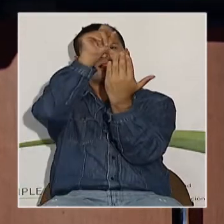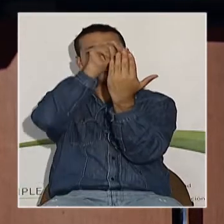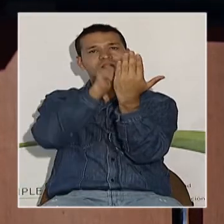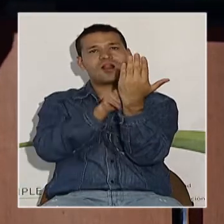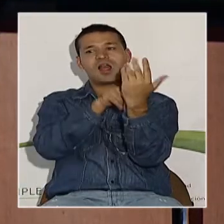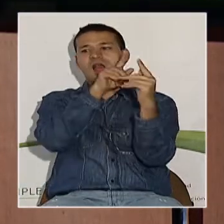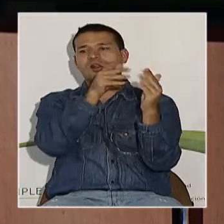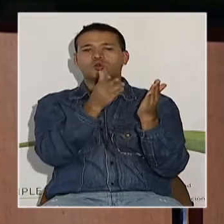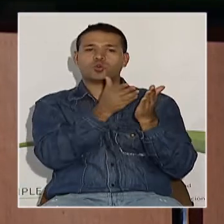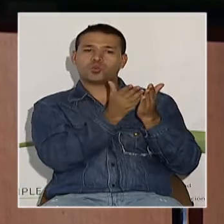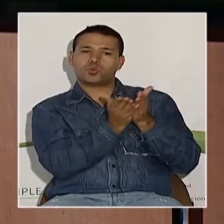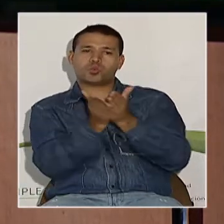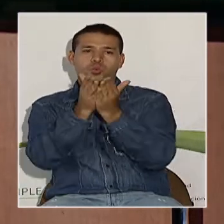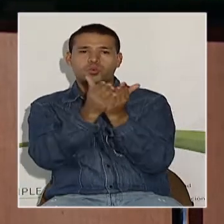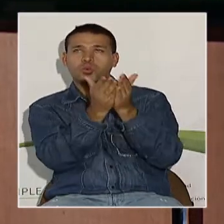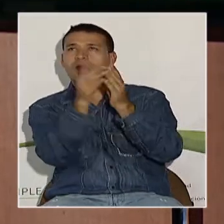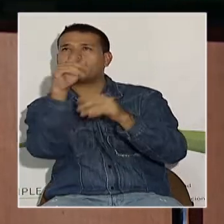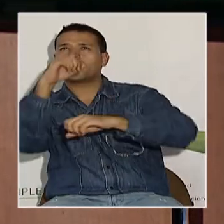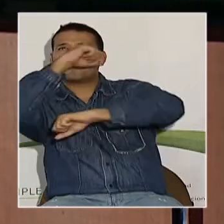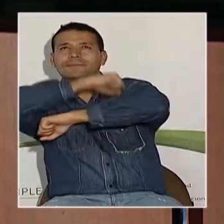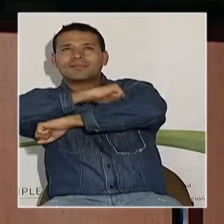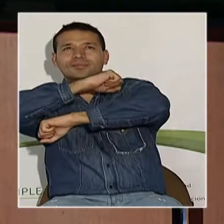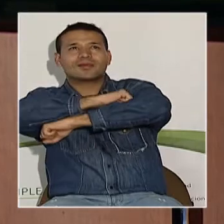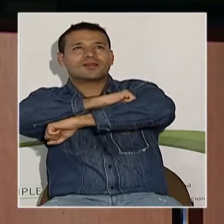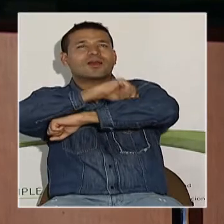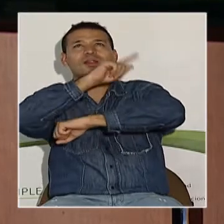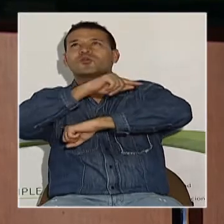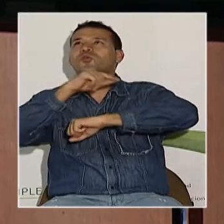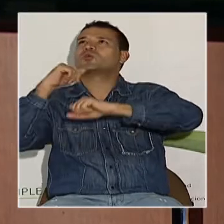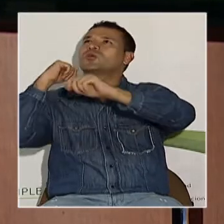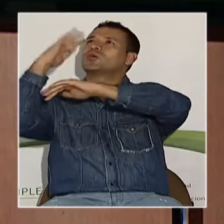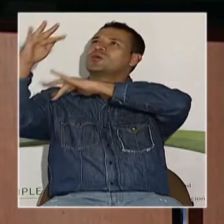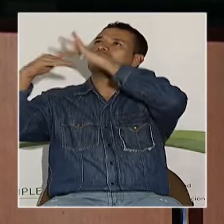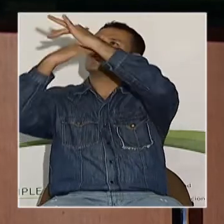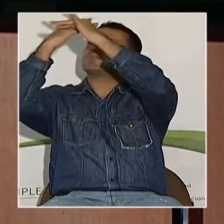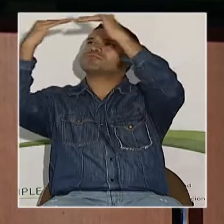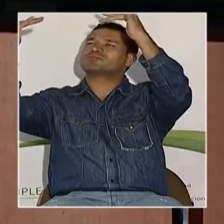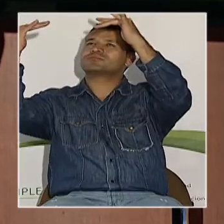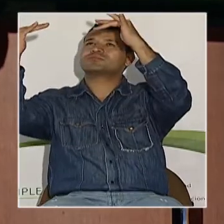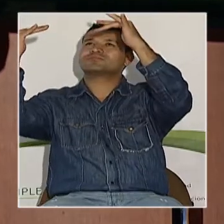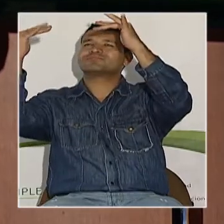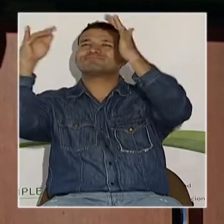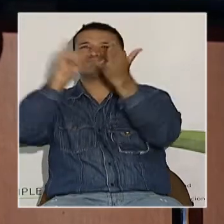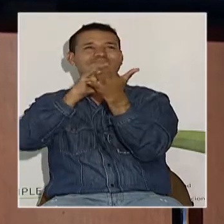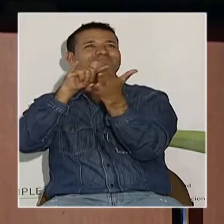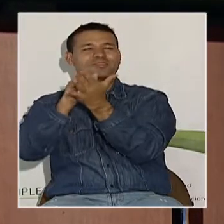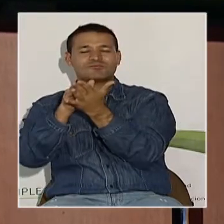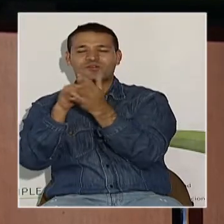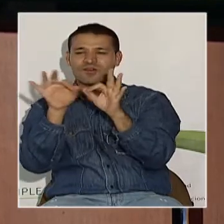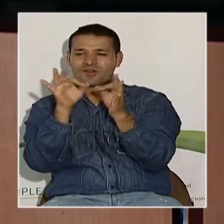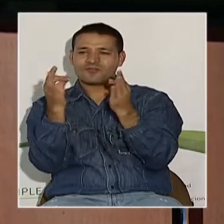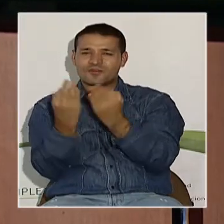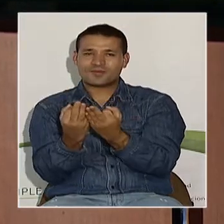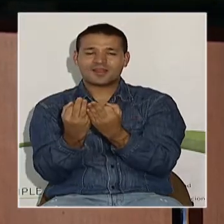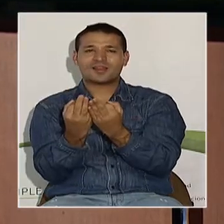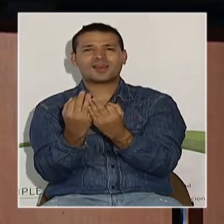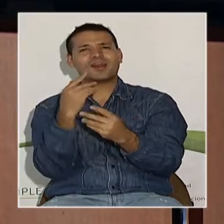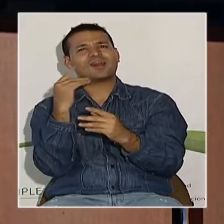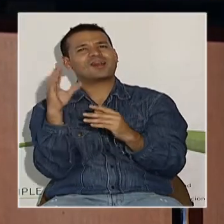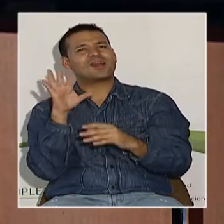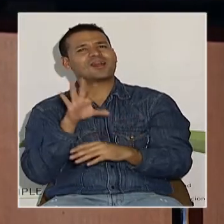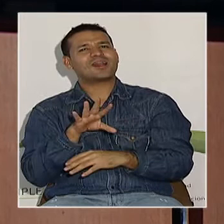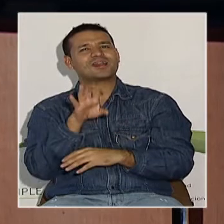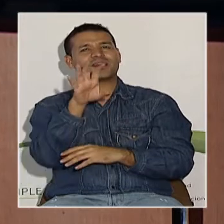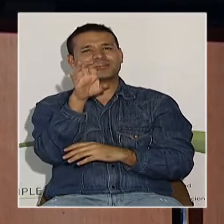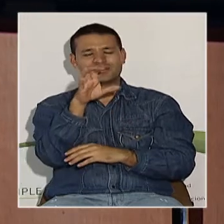que puentes, algunos ven ventanas, otros ven más nubes. Cuando un paciente se enfrenta, o un familiar nuestro se enfrenta al cáncer, se está